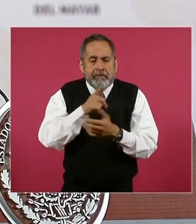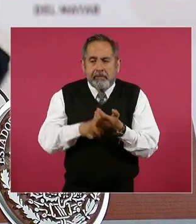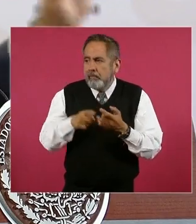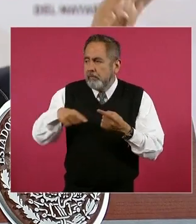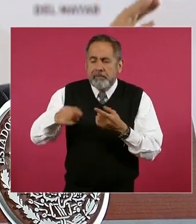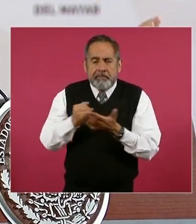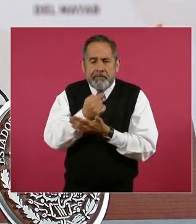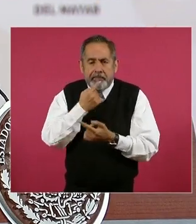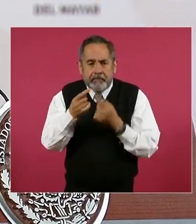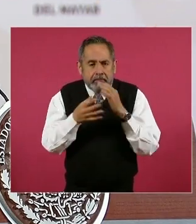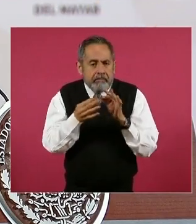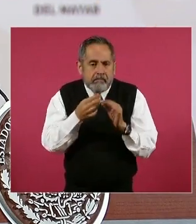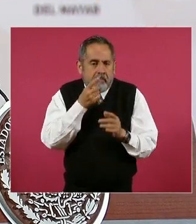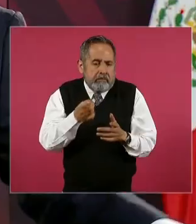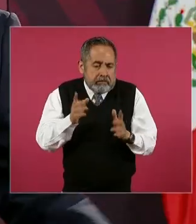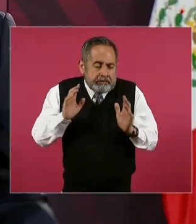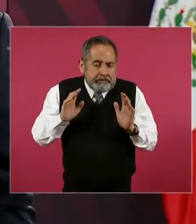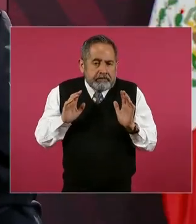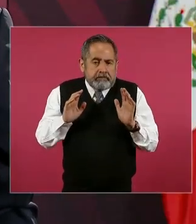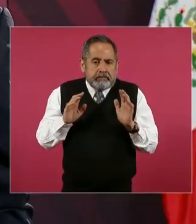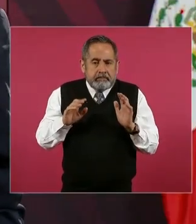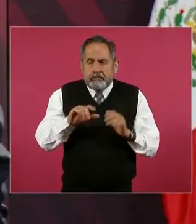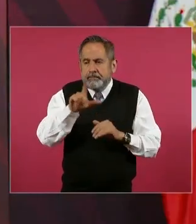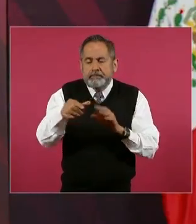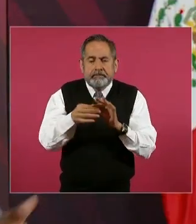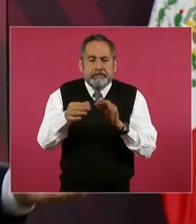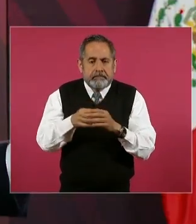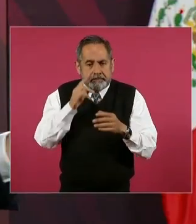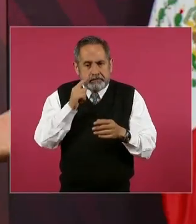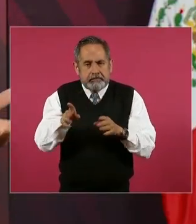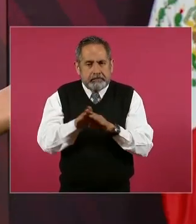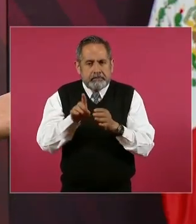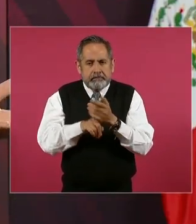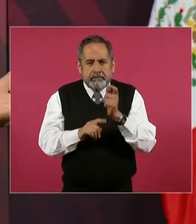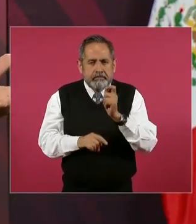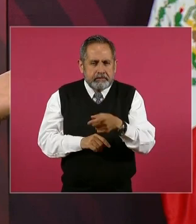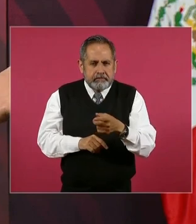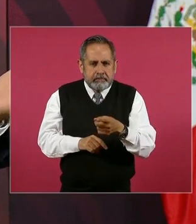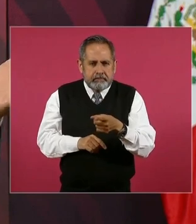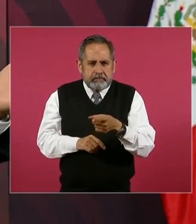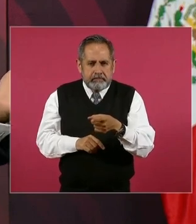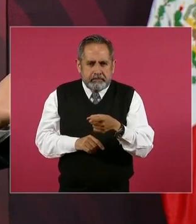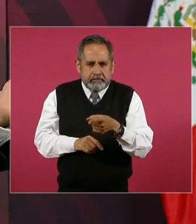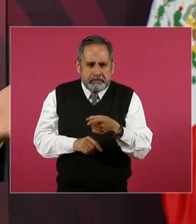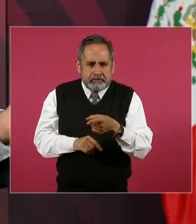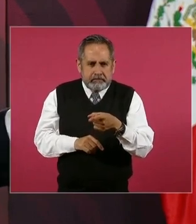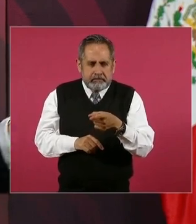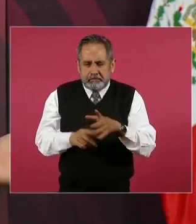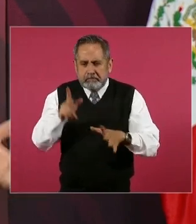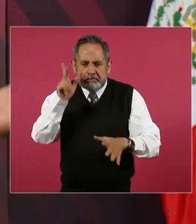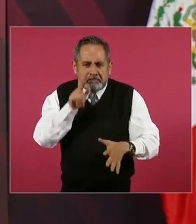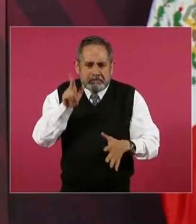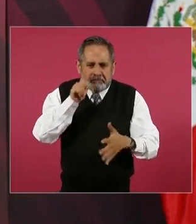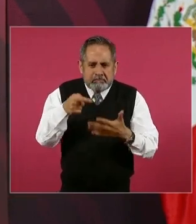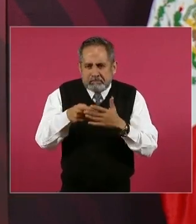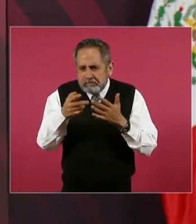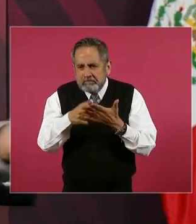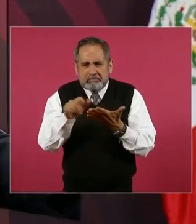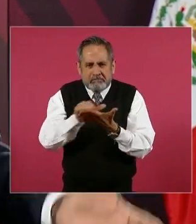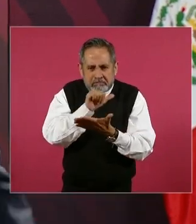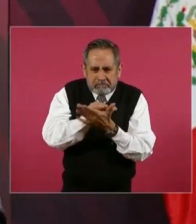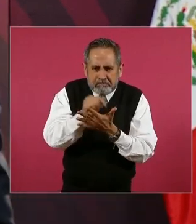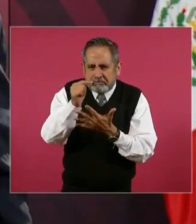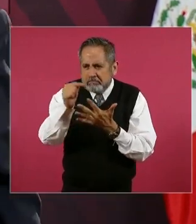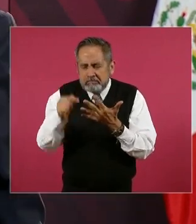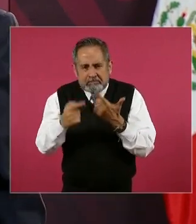deciden y luego ver este las pruebas actas